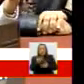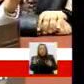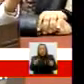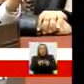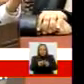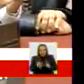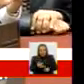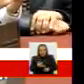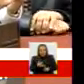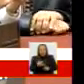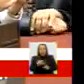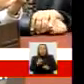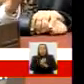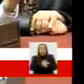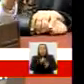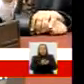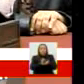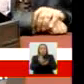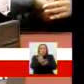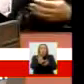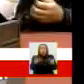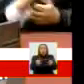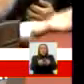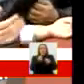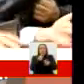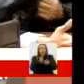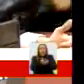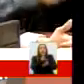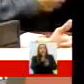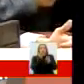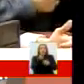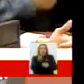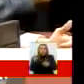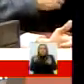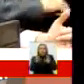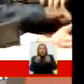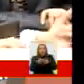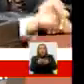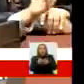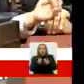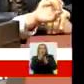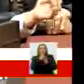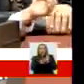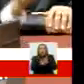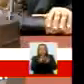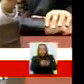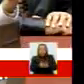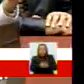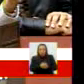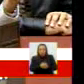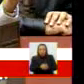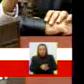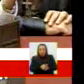comisiones, la prepublicación, es decir, las comisiones están obligadas a publicar en el portal del Congreso los dictámenes que ellos estudian, por